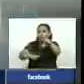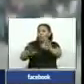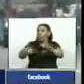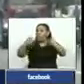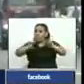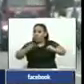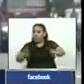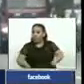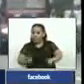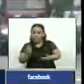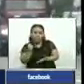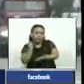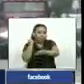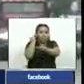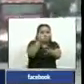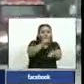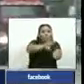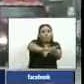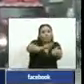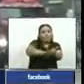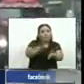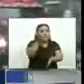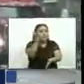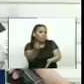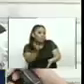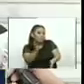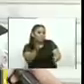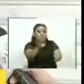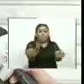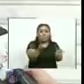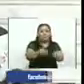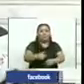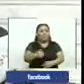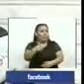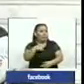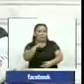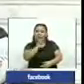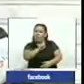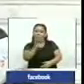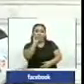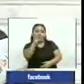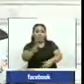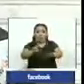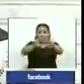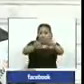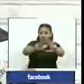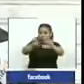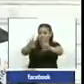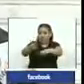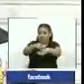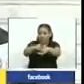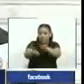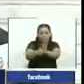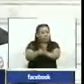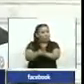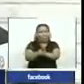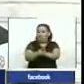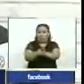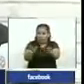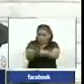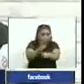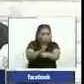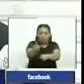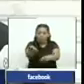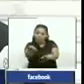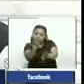destina para el subsidio del transporte público. No estoy hablando de los 84, estoy hablando de algunos tres diputados o